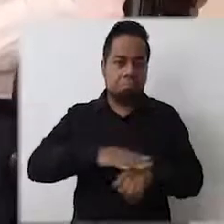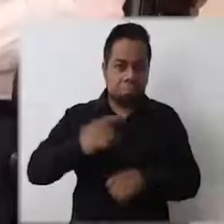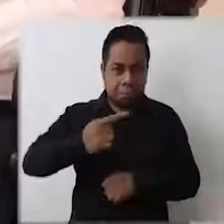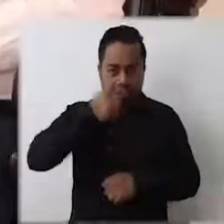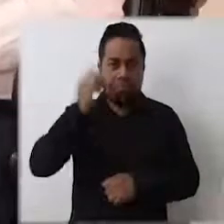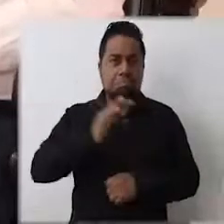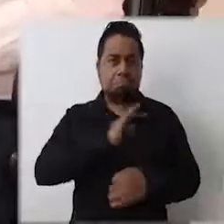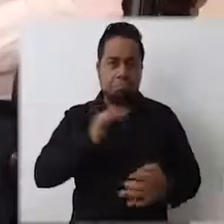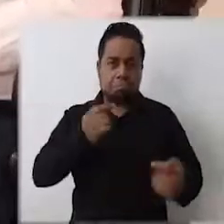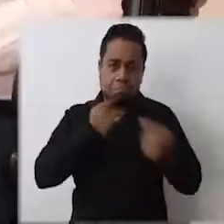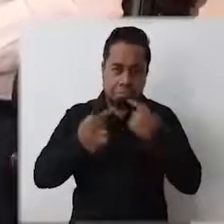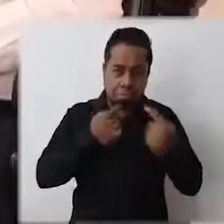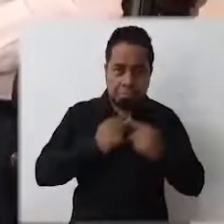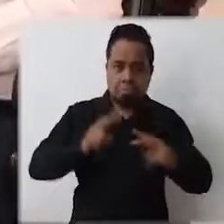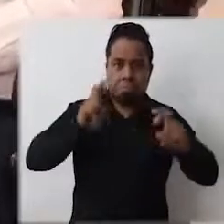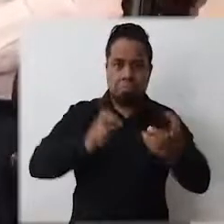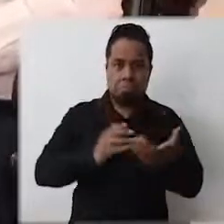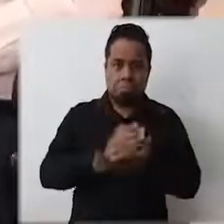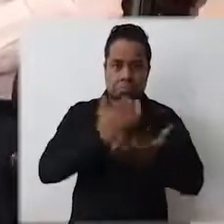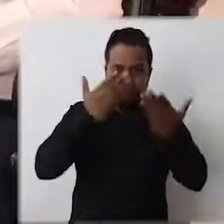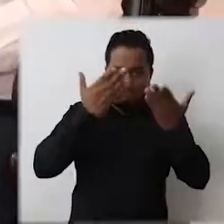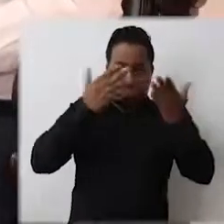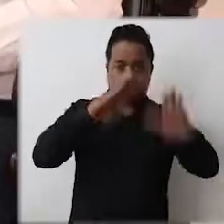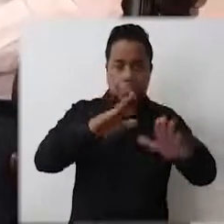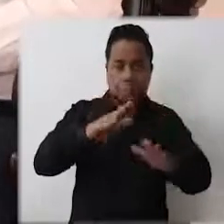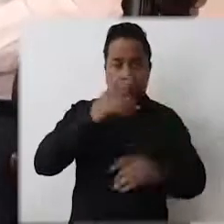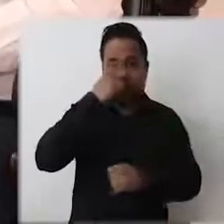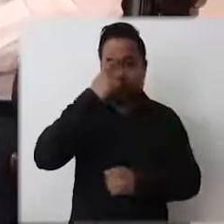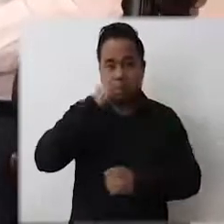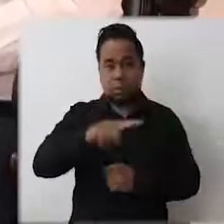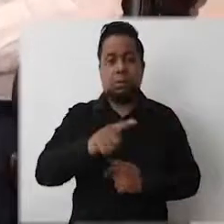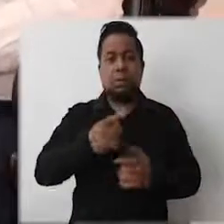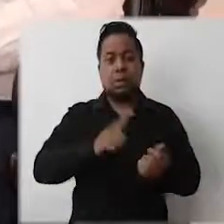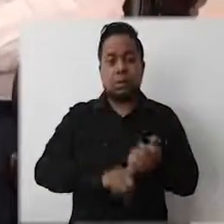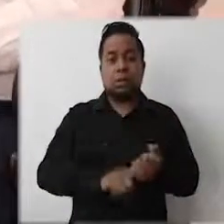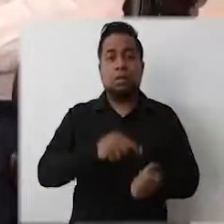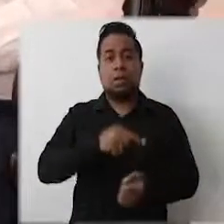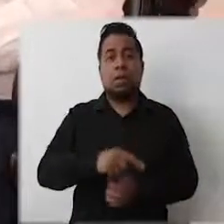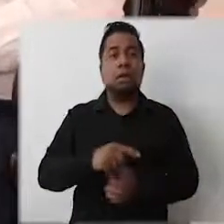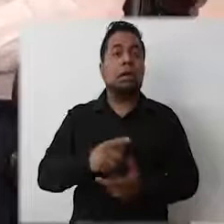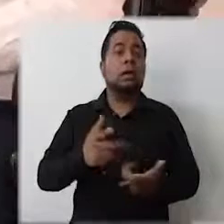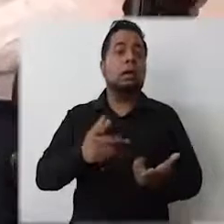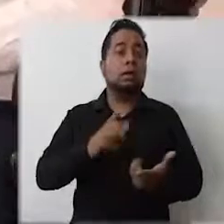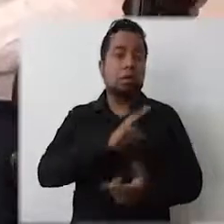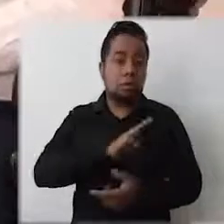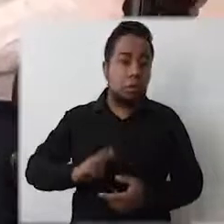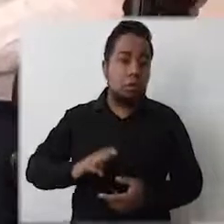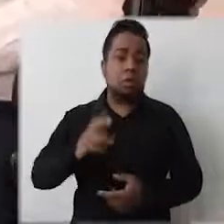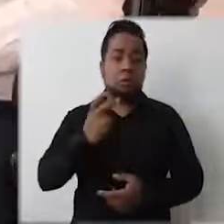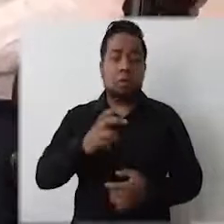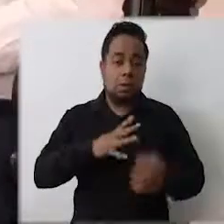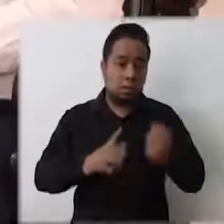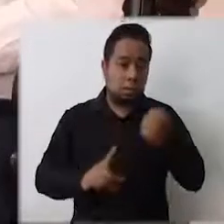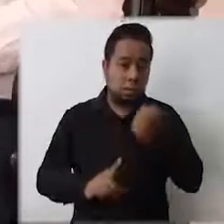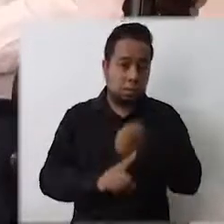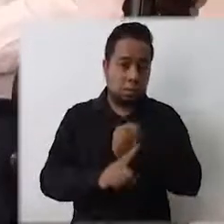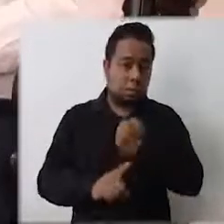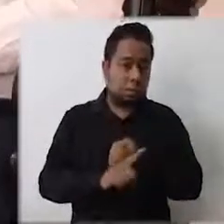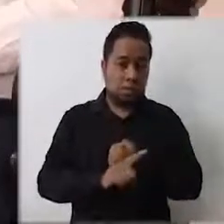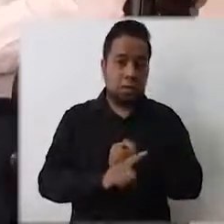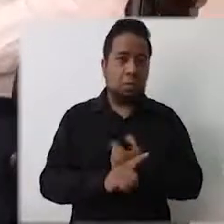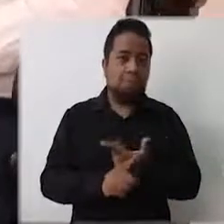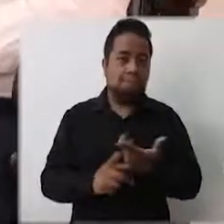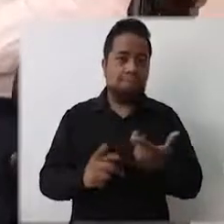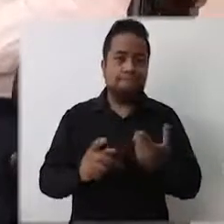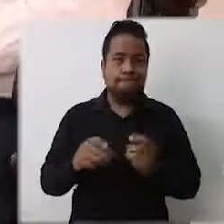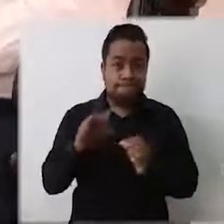y racional el contenido íntegro de los puntos del orden del día, para que todas las personas que integramos en el cabildo en este municipio